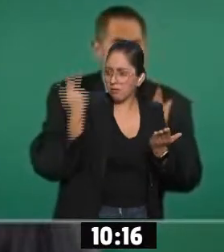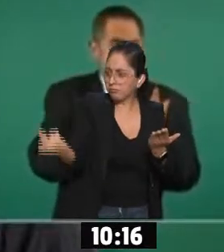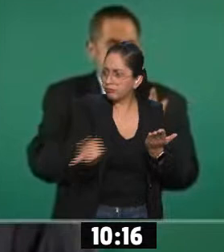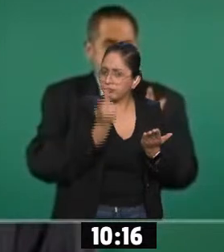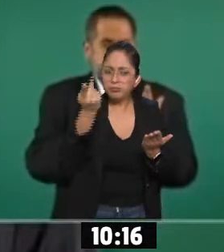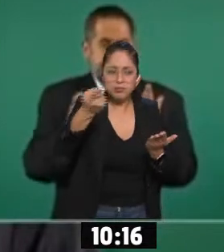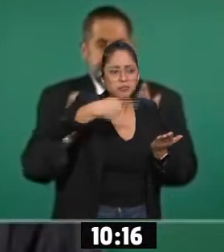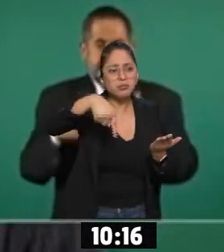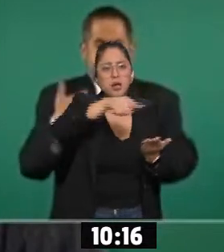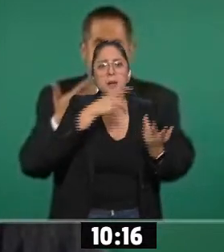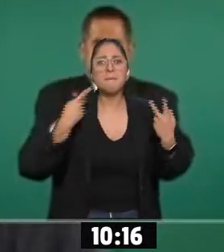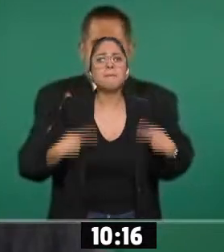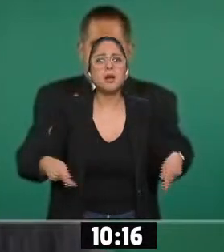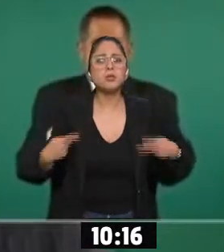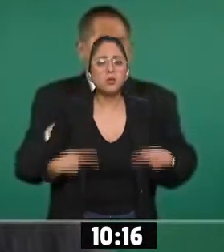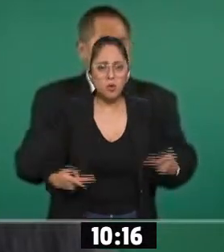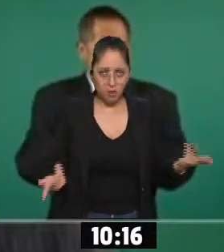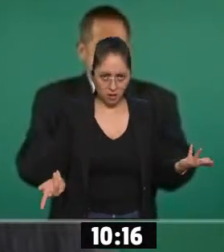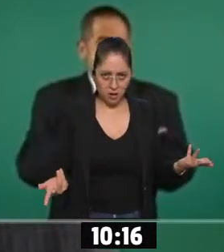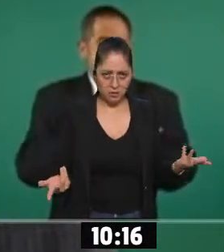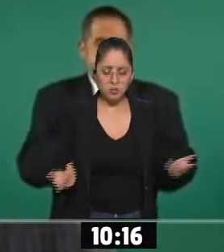que se va a llevar a cabo